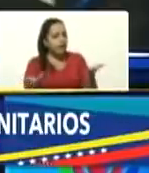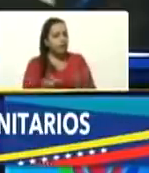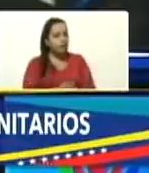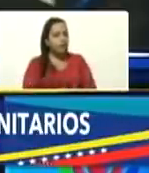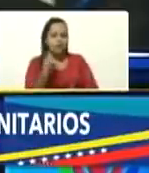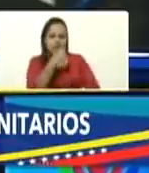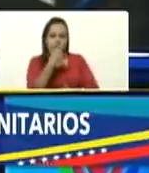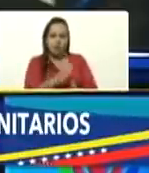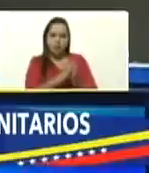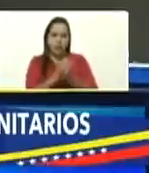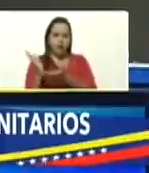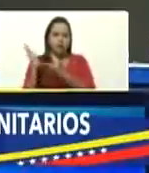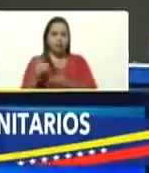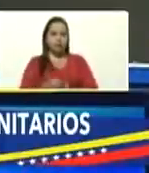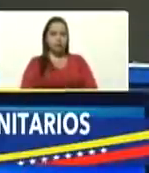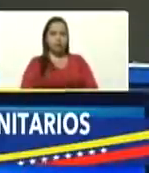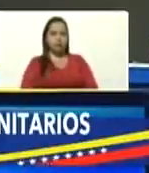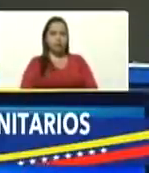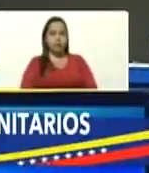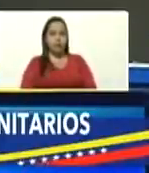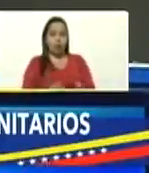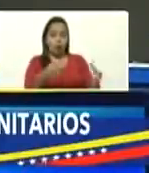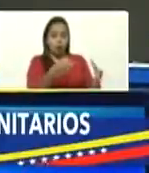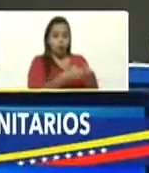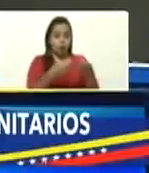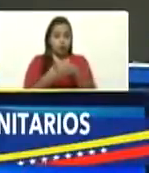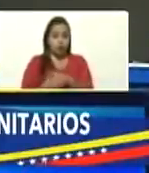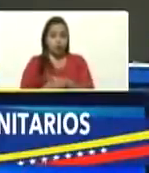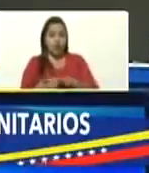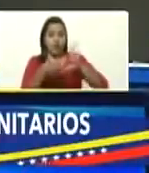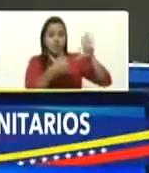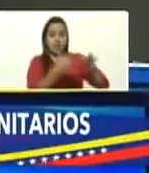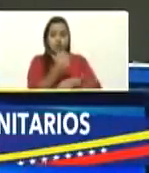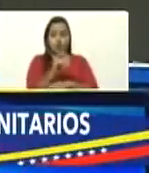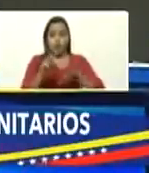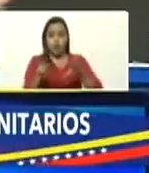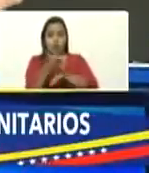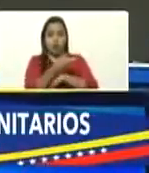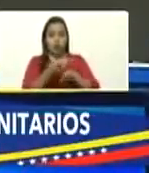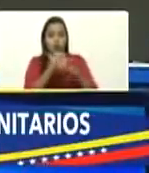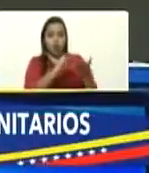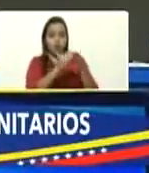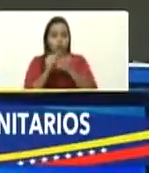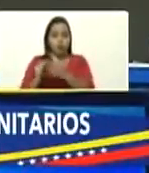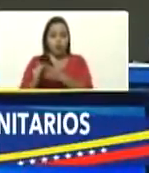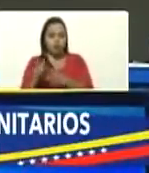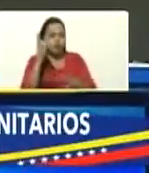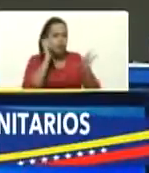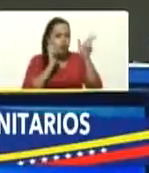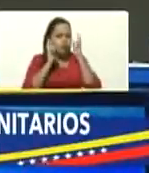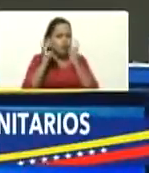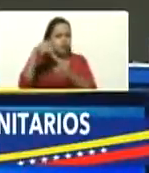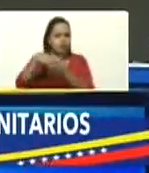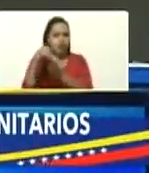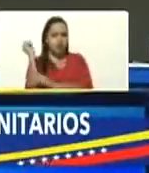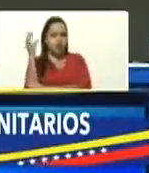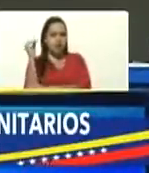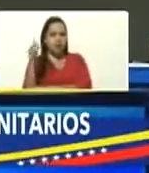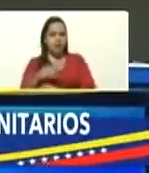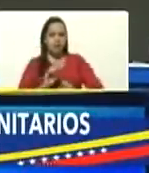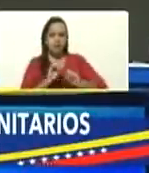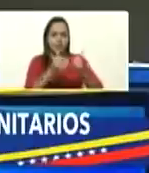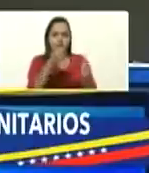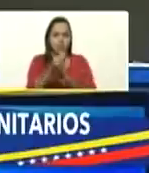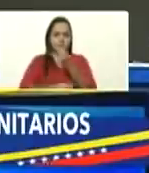Terán. Conformados los 607 gobiernos comunitarios, inmediatamente, presidente, escuchándolo usted en la asamblea, ellos empezaron